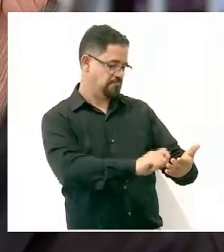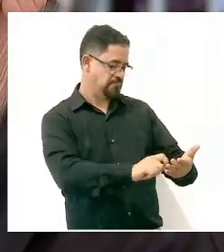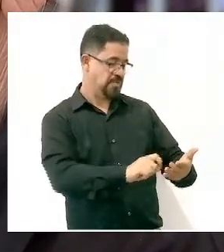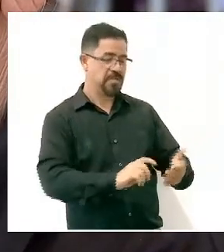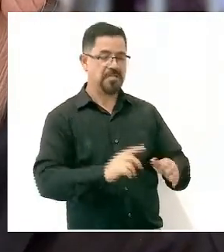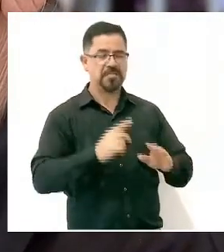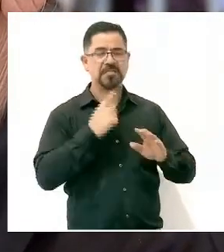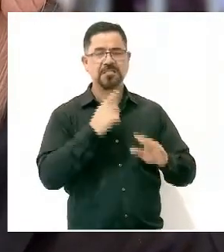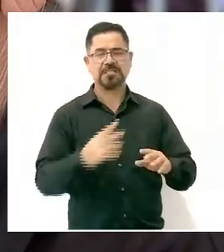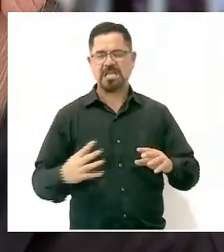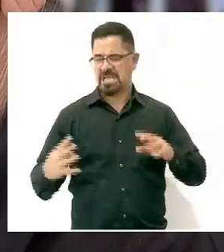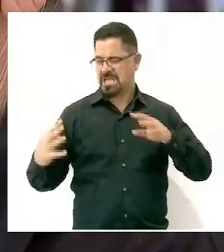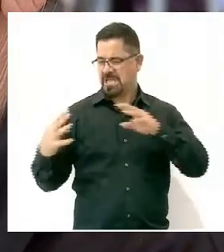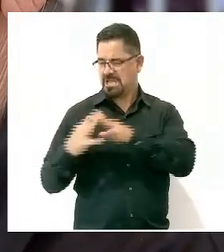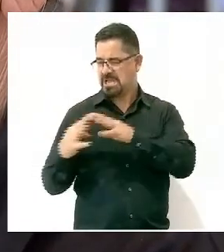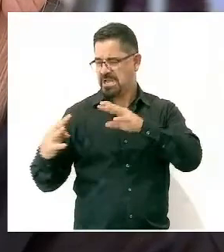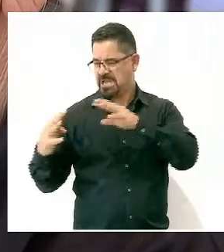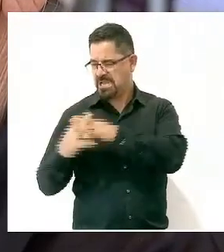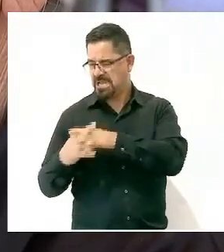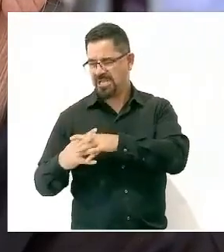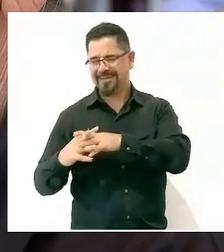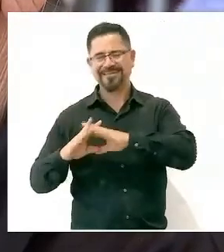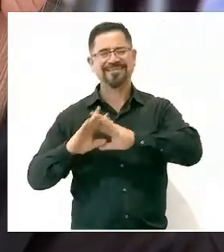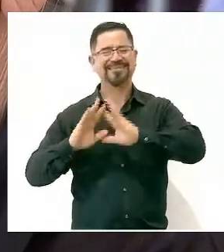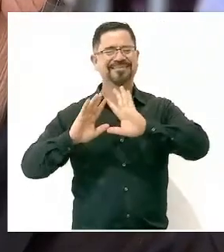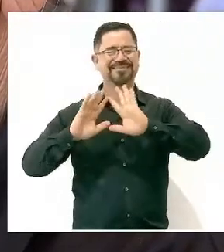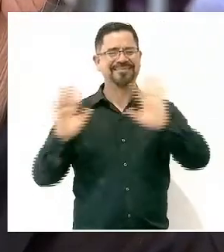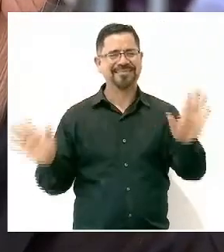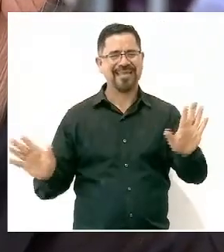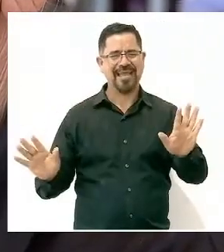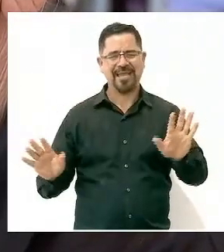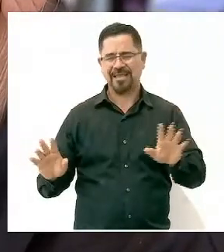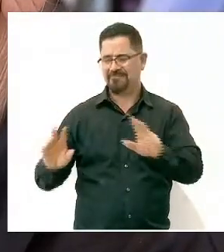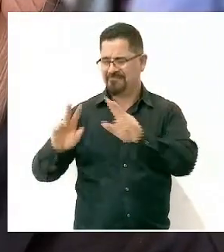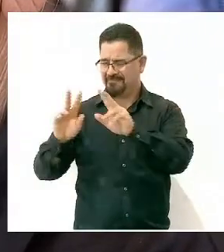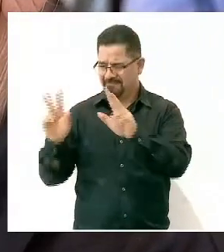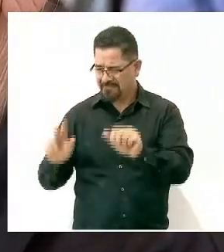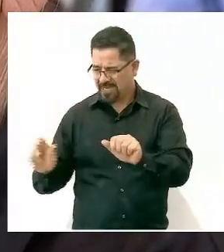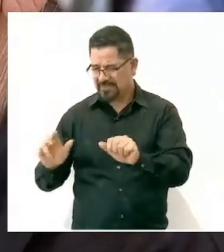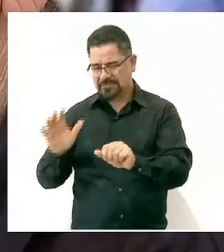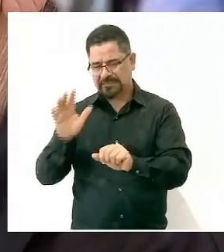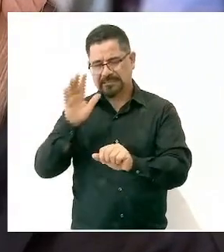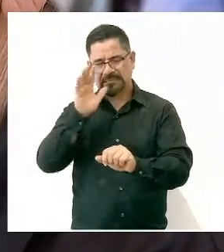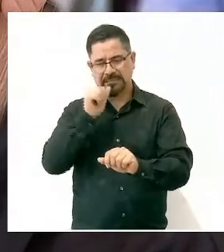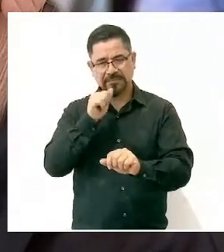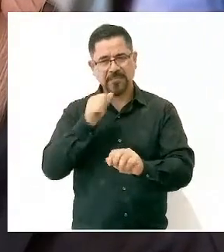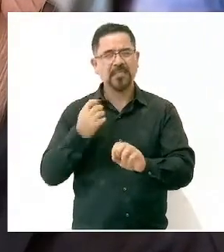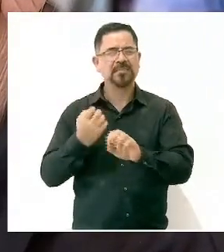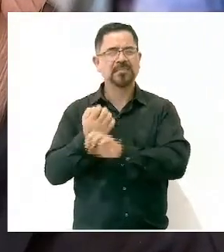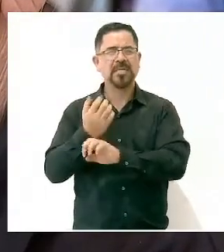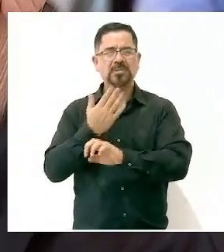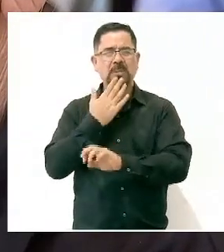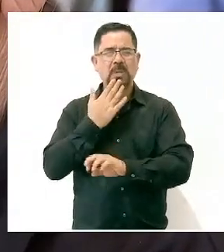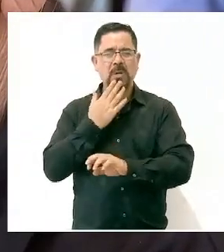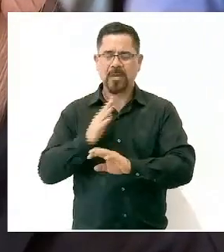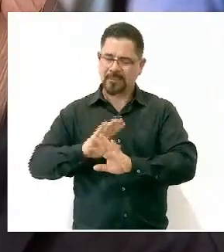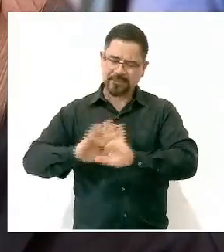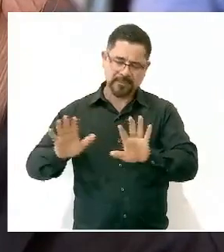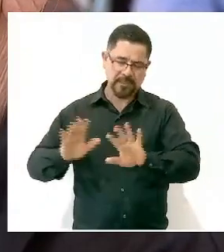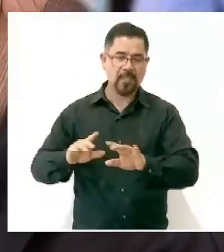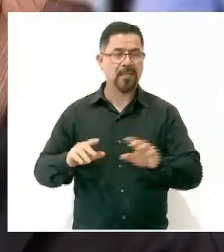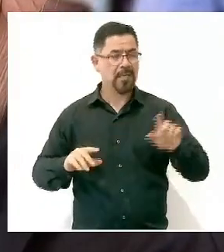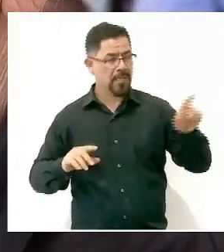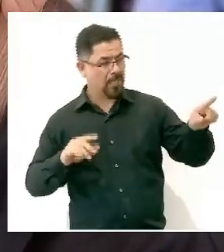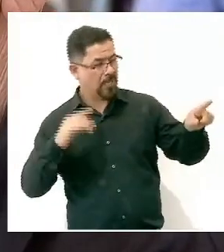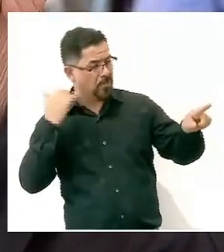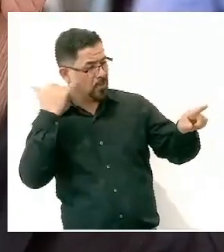concluidas las interminables campañas de pacificación de Sonora y